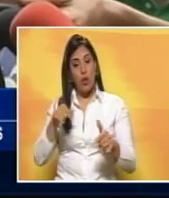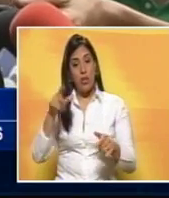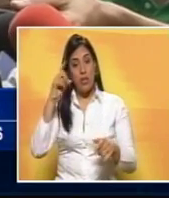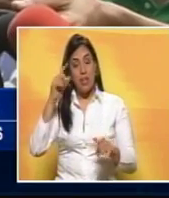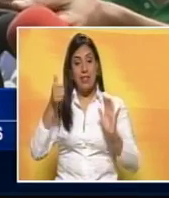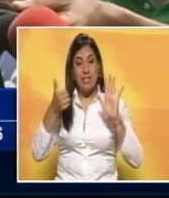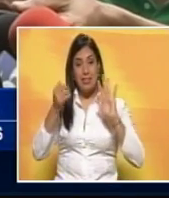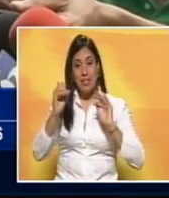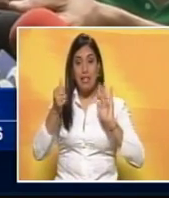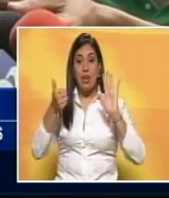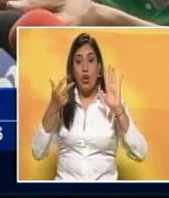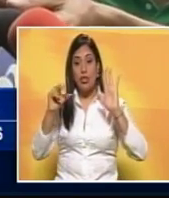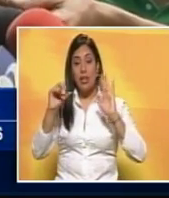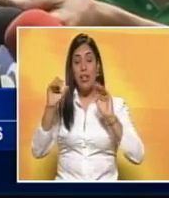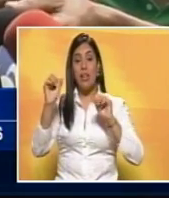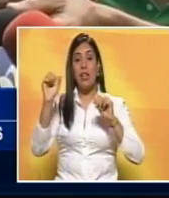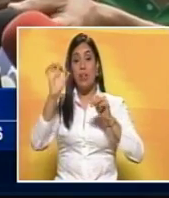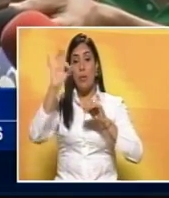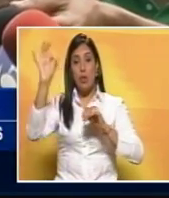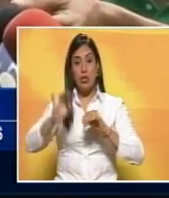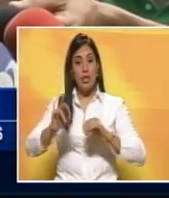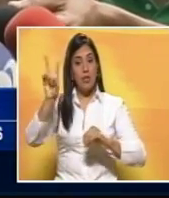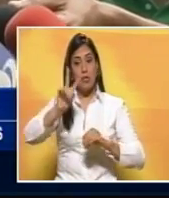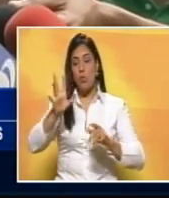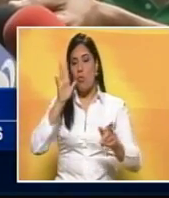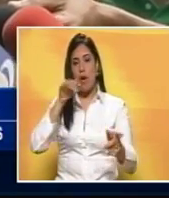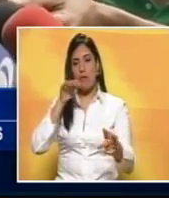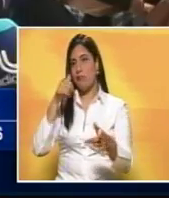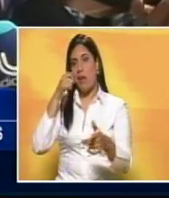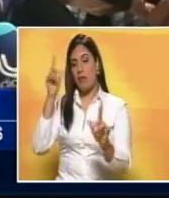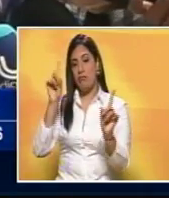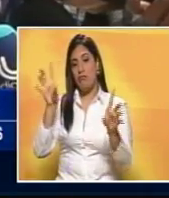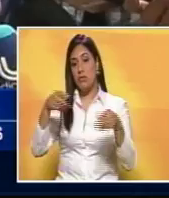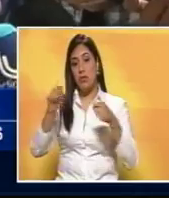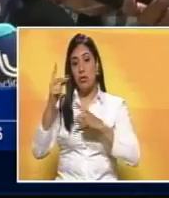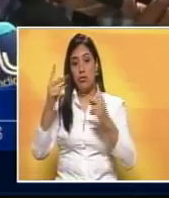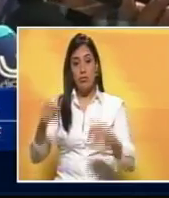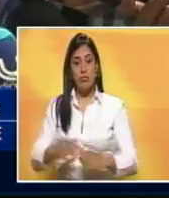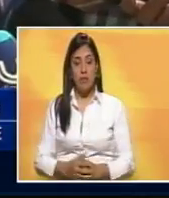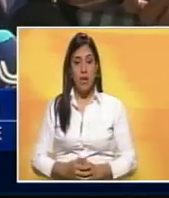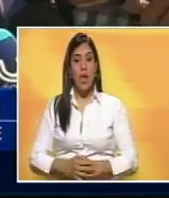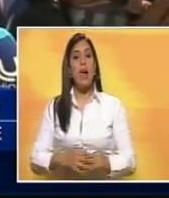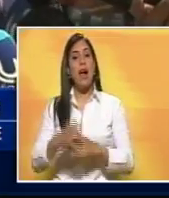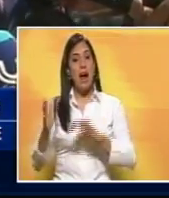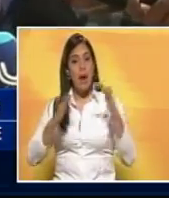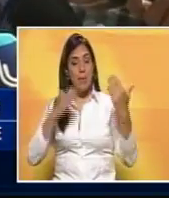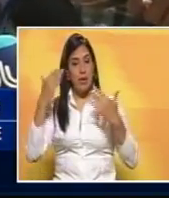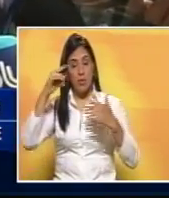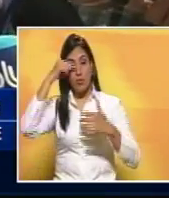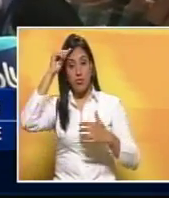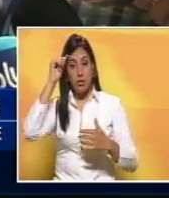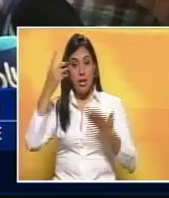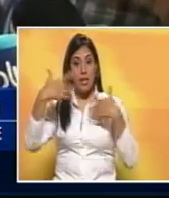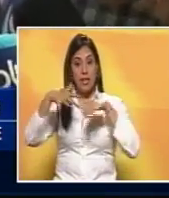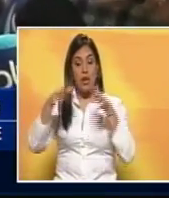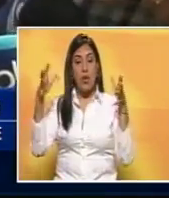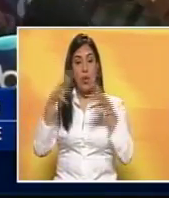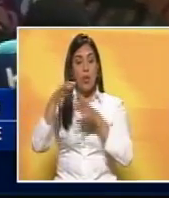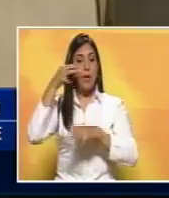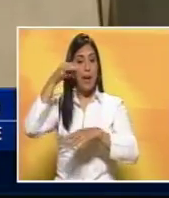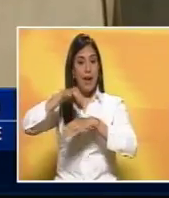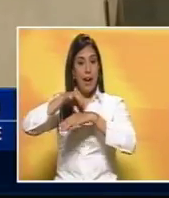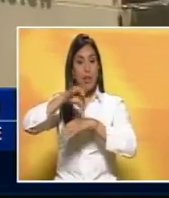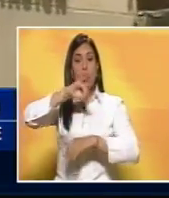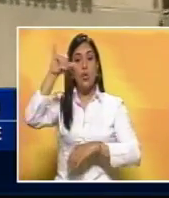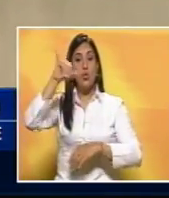el 60 o el 70% de las neveras a nivel nacional no se está consiguiendo el producto. Por su parte, Arelis Alvarado, integrante del gremio carnicero